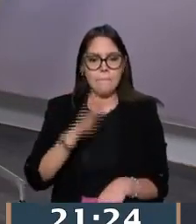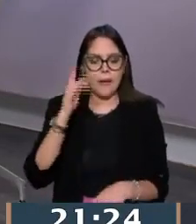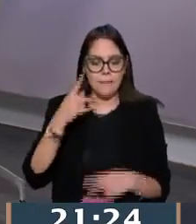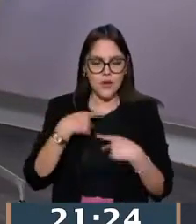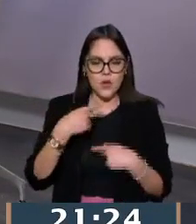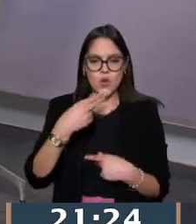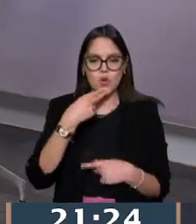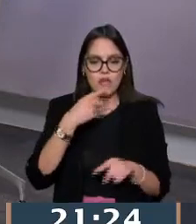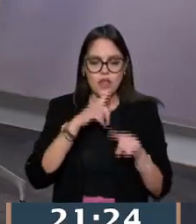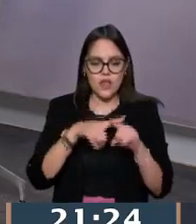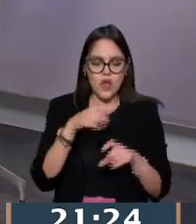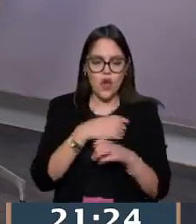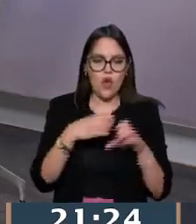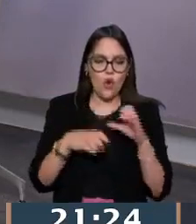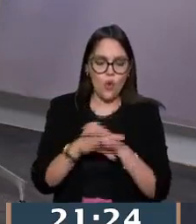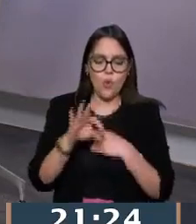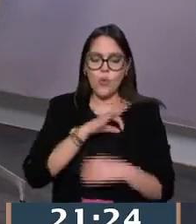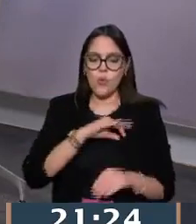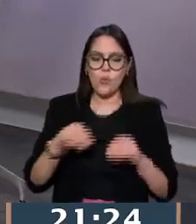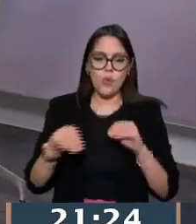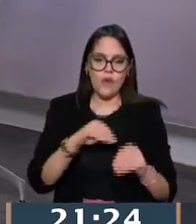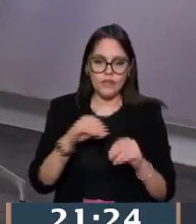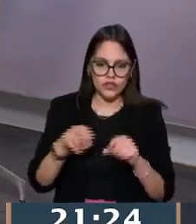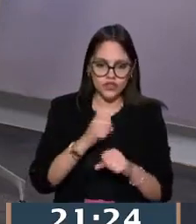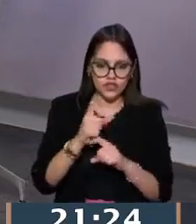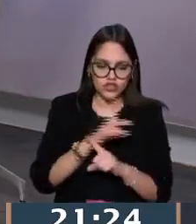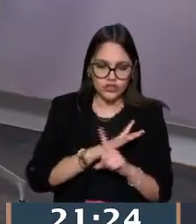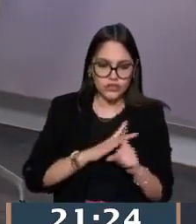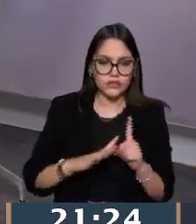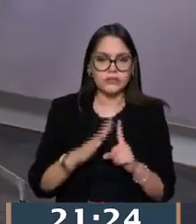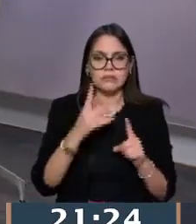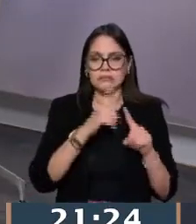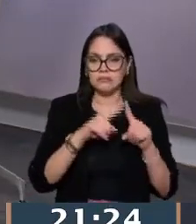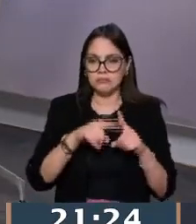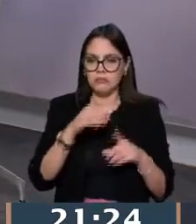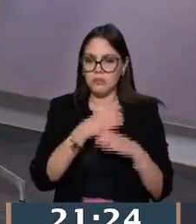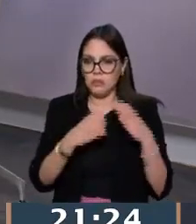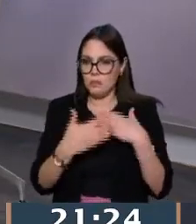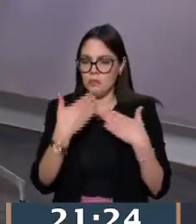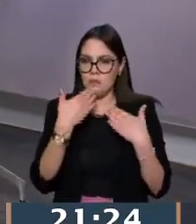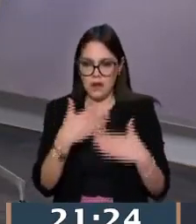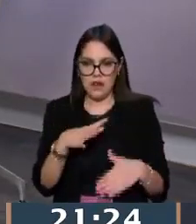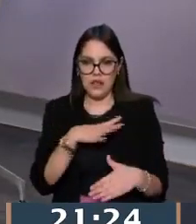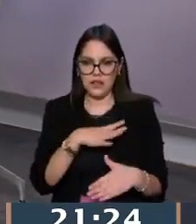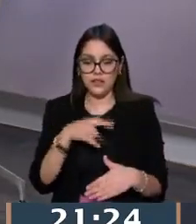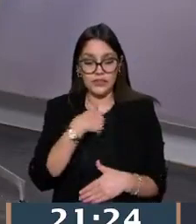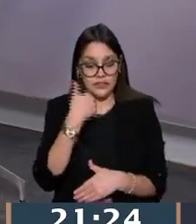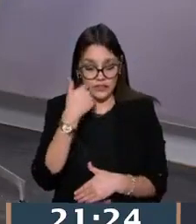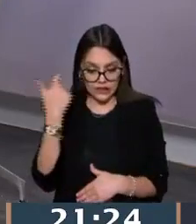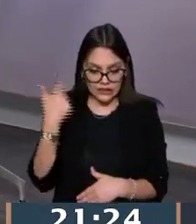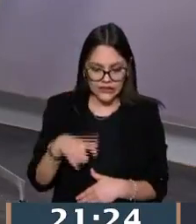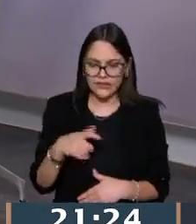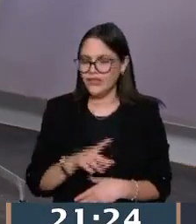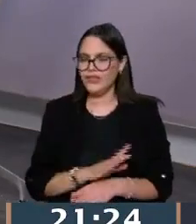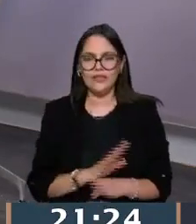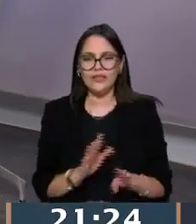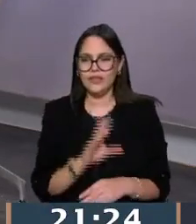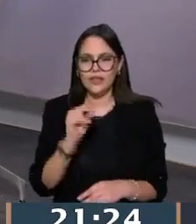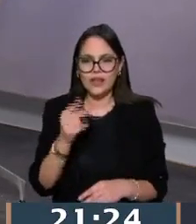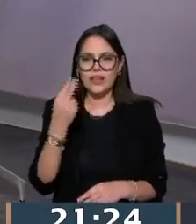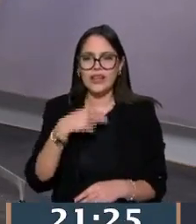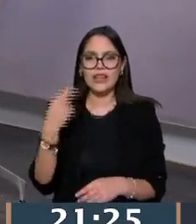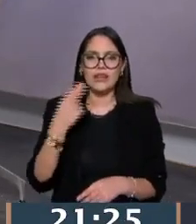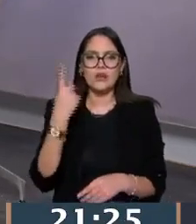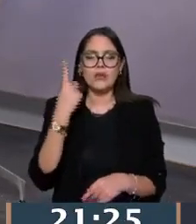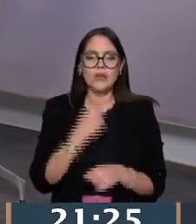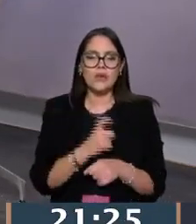recursos, tenga la capacidad de movilidad social y tenga bienes, no todos queremos ni vamos a ser ricos y no va por ahí, pero el problema